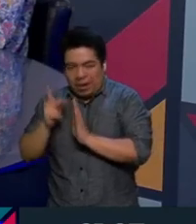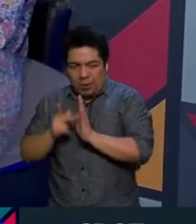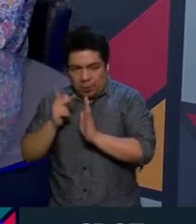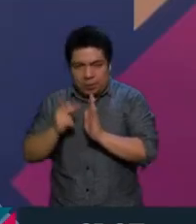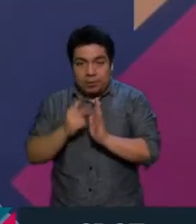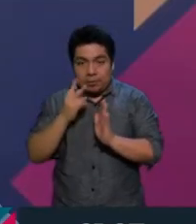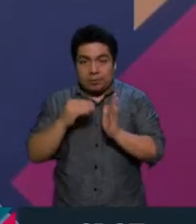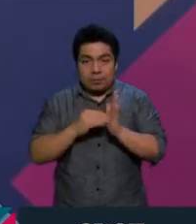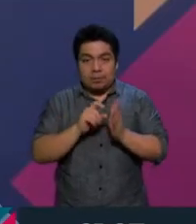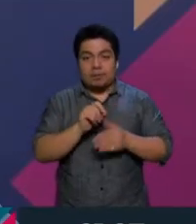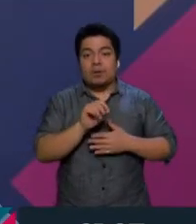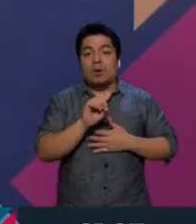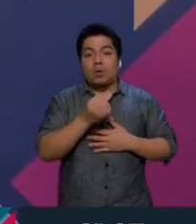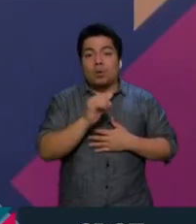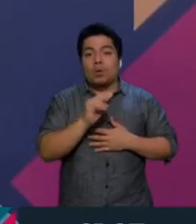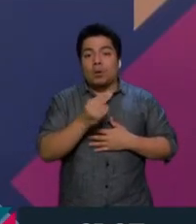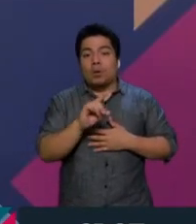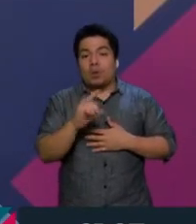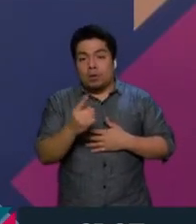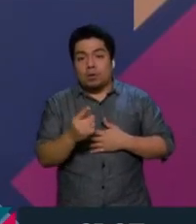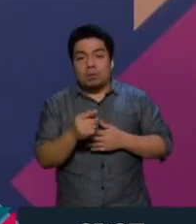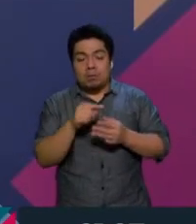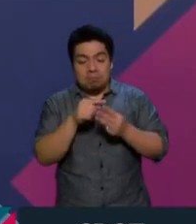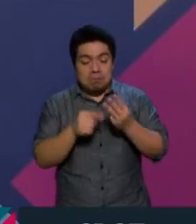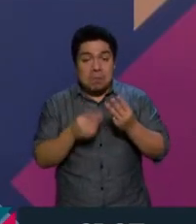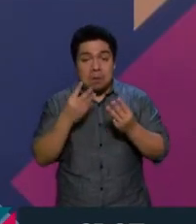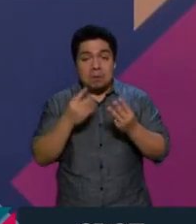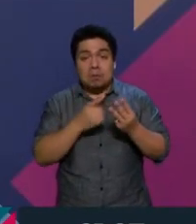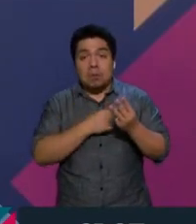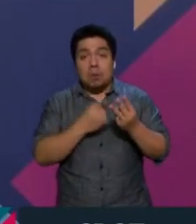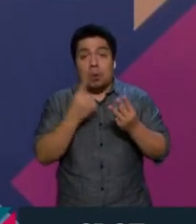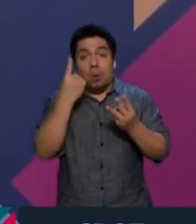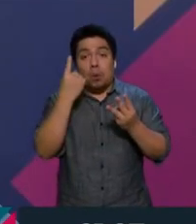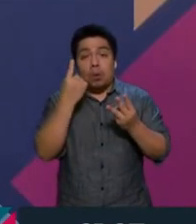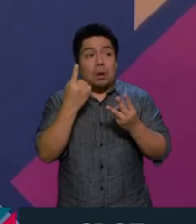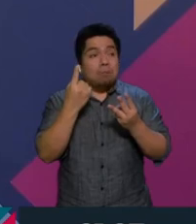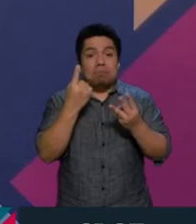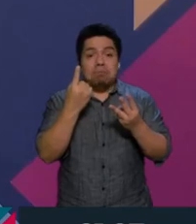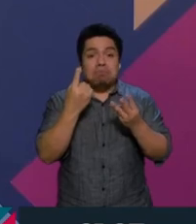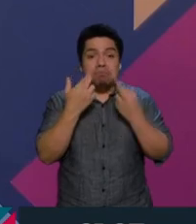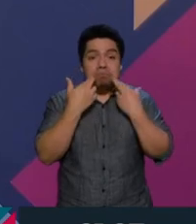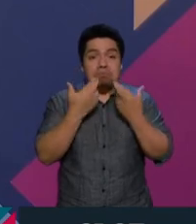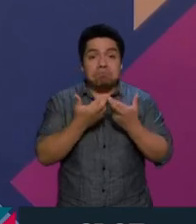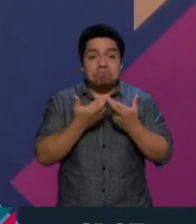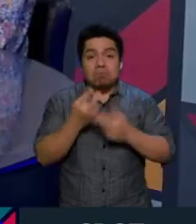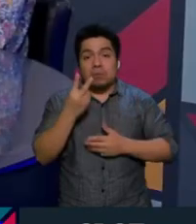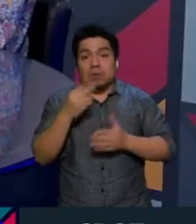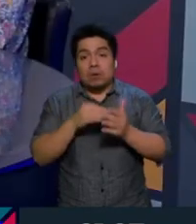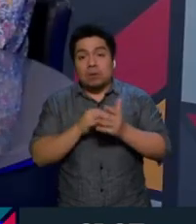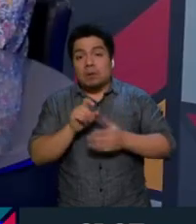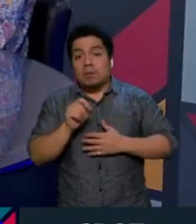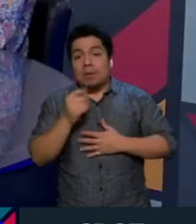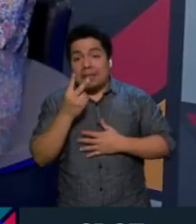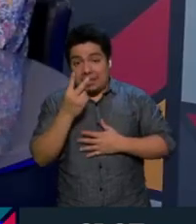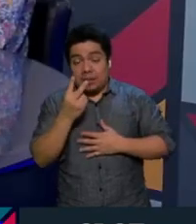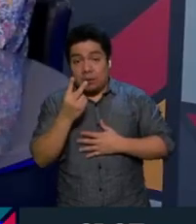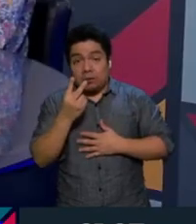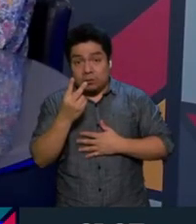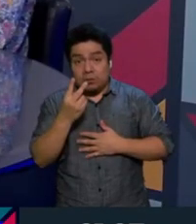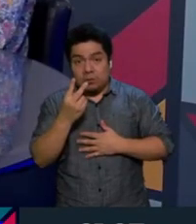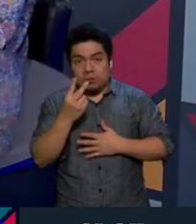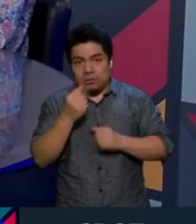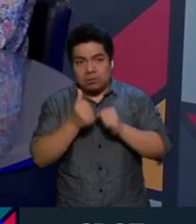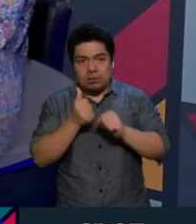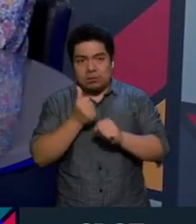2021, octubre, noviembre, diciembre, solo se realizó una de las tres sesiones requeridas. En 2022, el